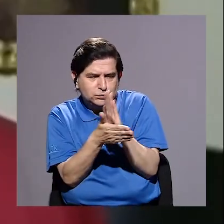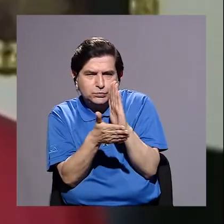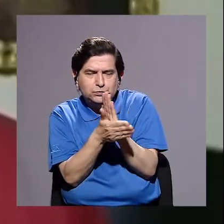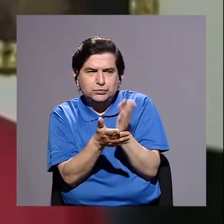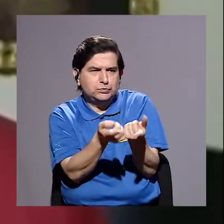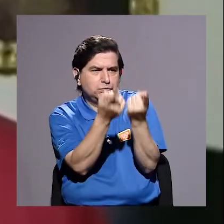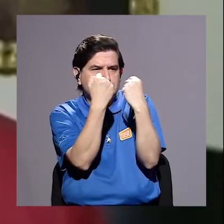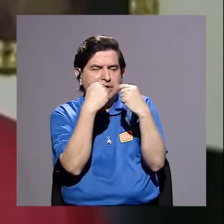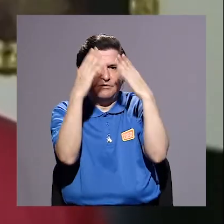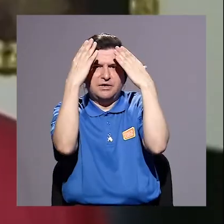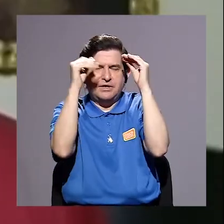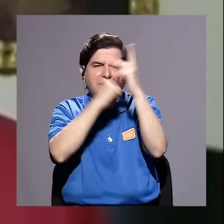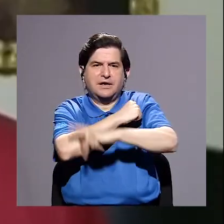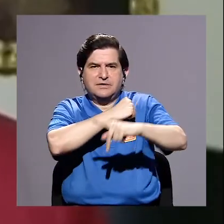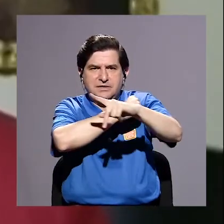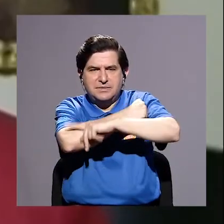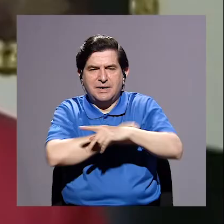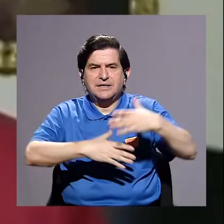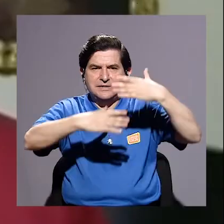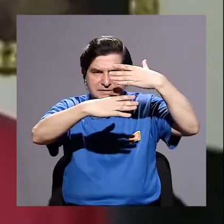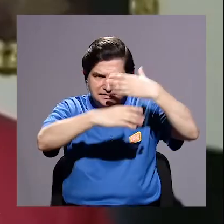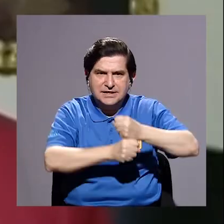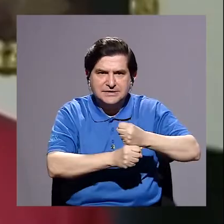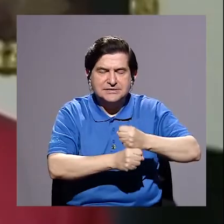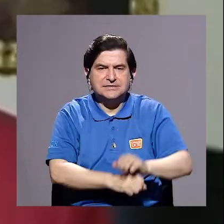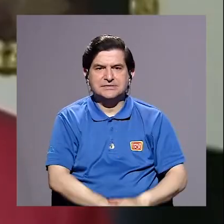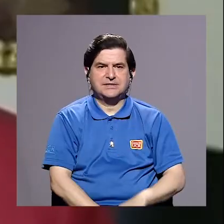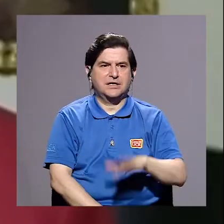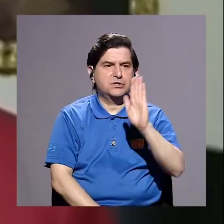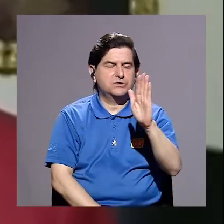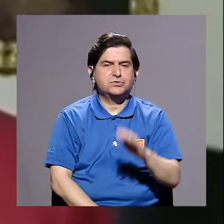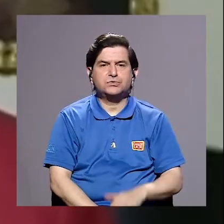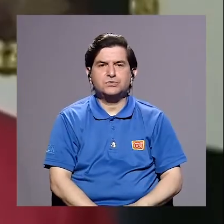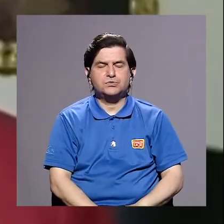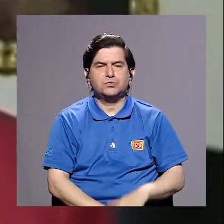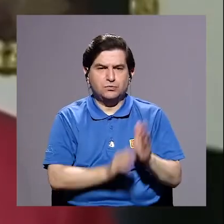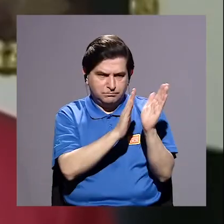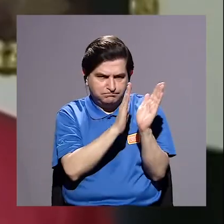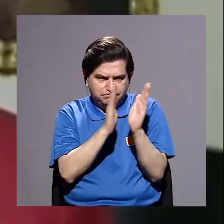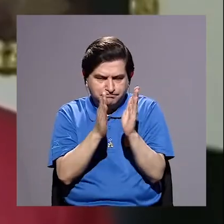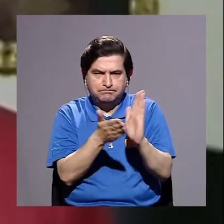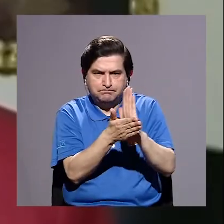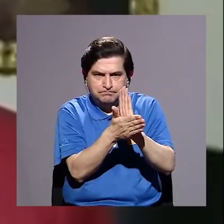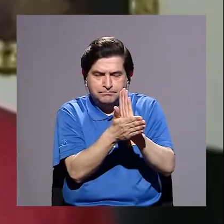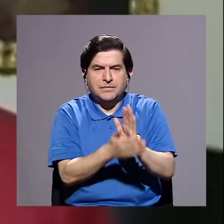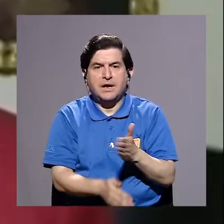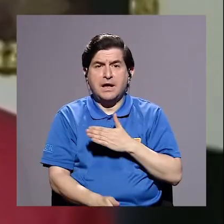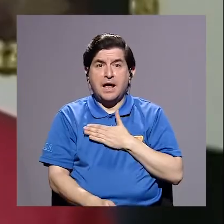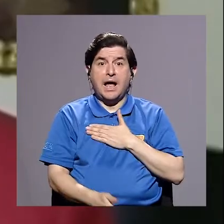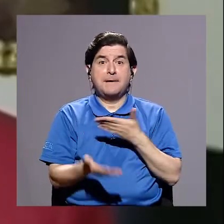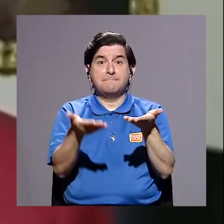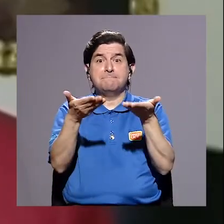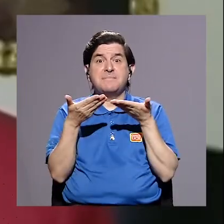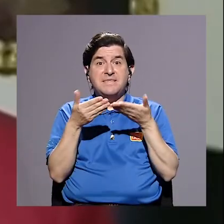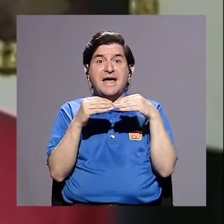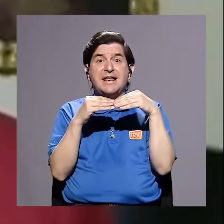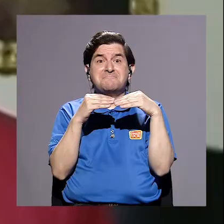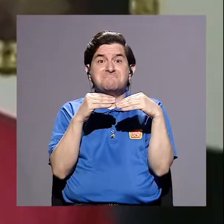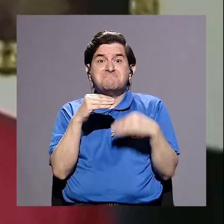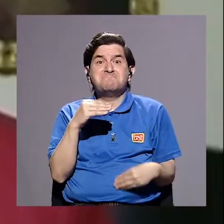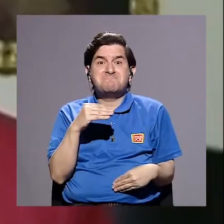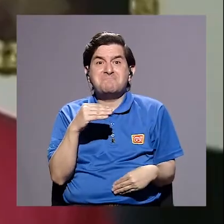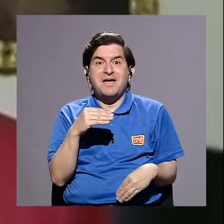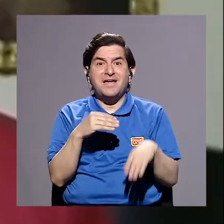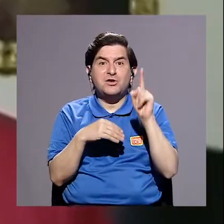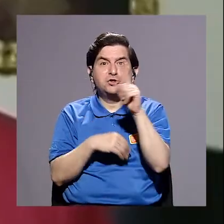que venían de informes de los países para elaborar sus papers. Y a mí me lo estaban dando con